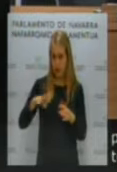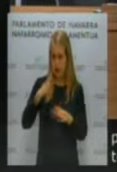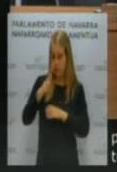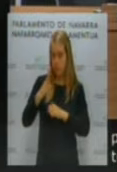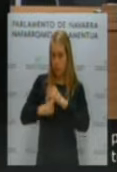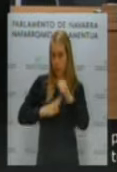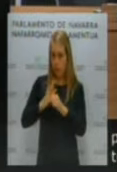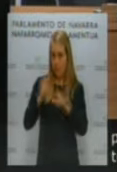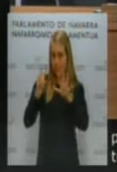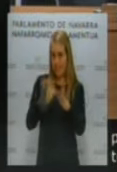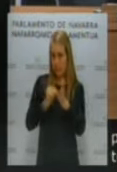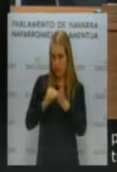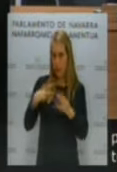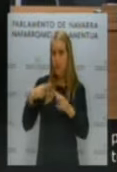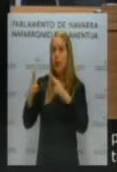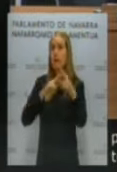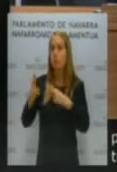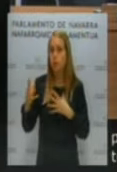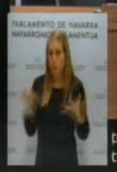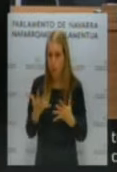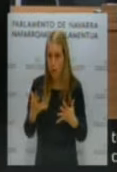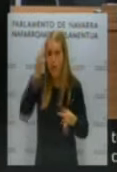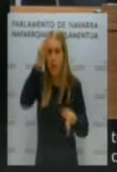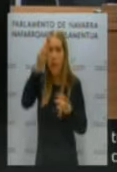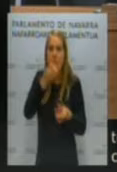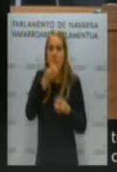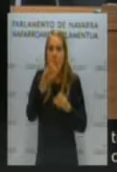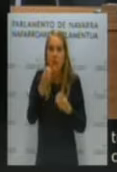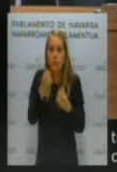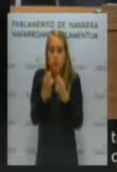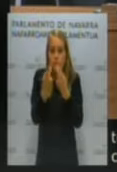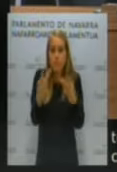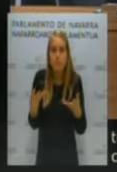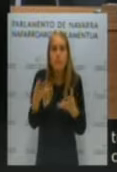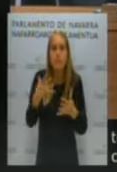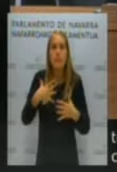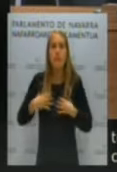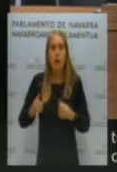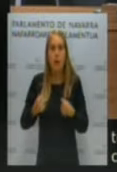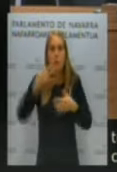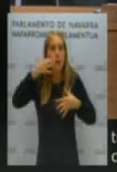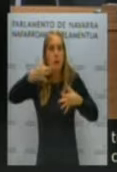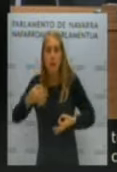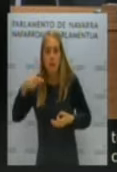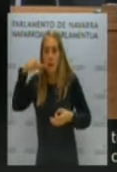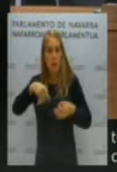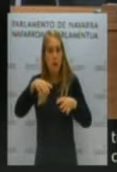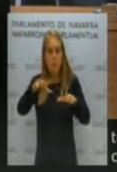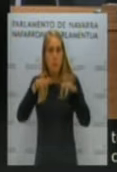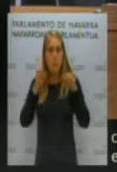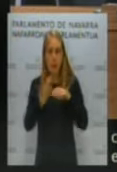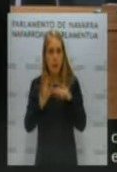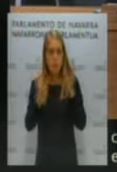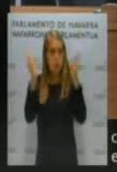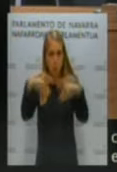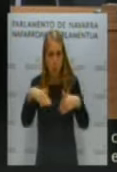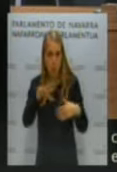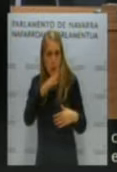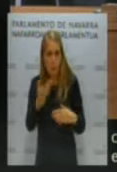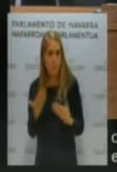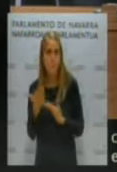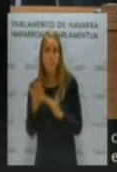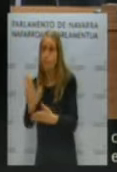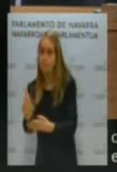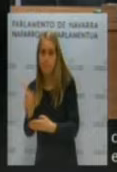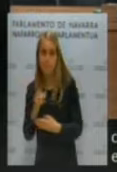legislatura, contestó con unos datos de sanidad que no estaban ni en el seno de este Parlamento porque no habían sido entregados,